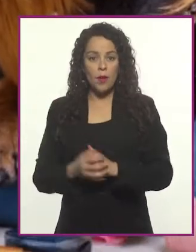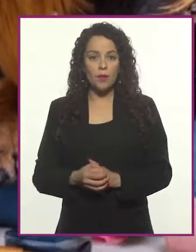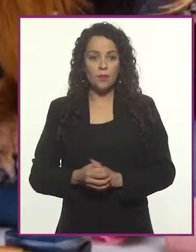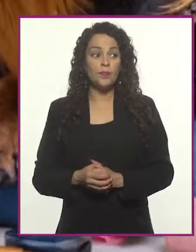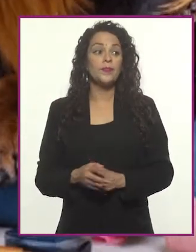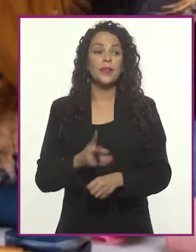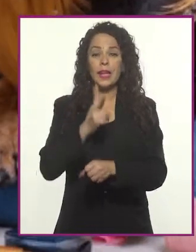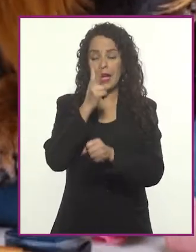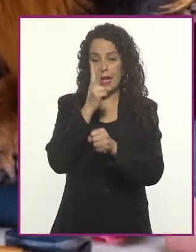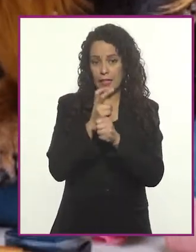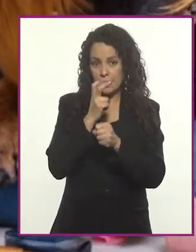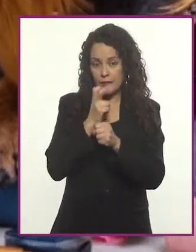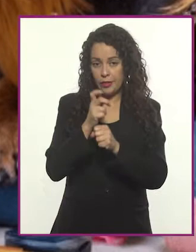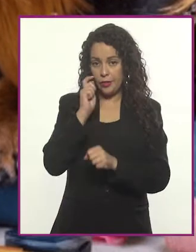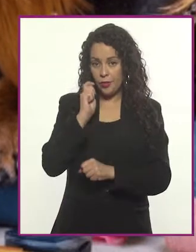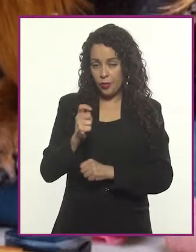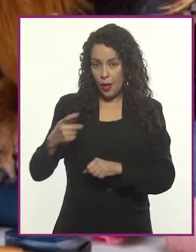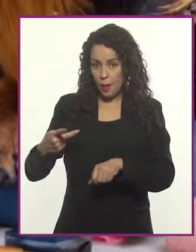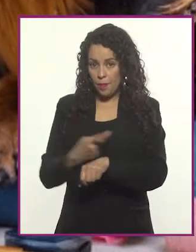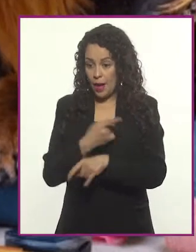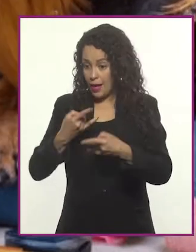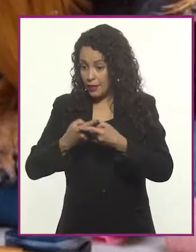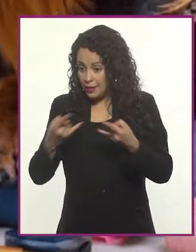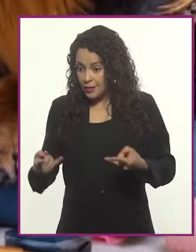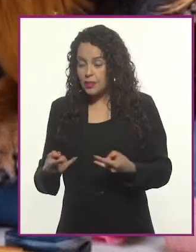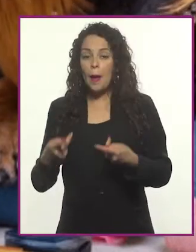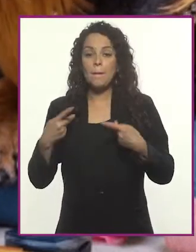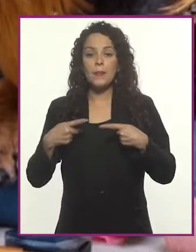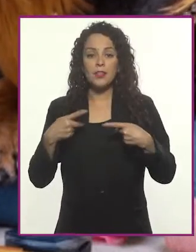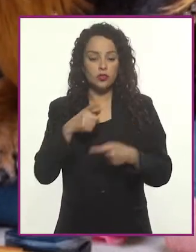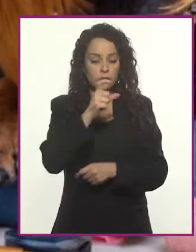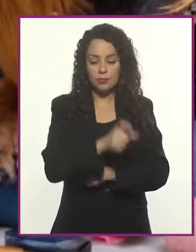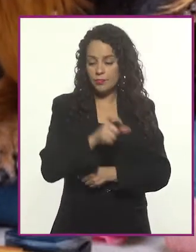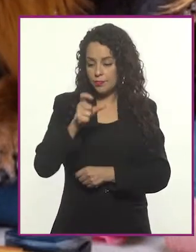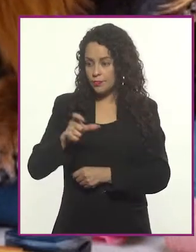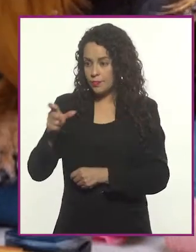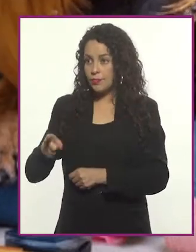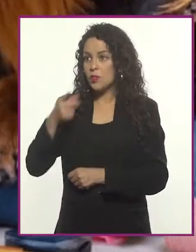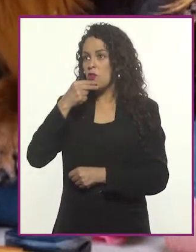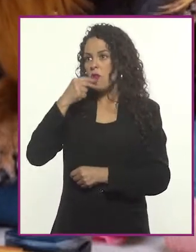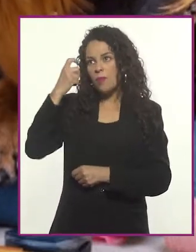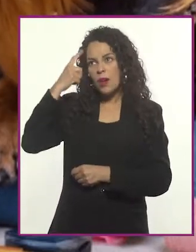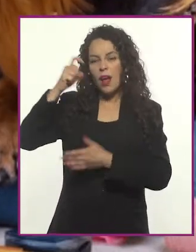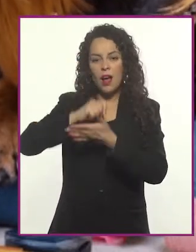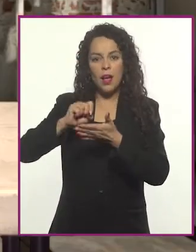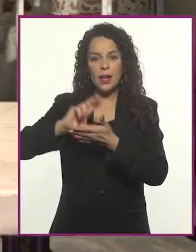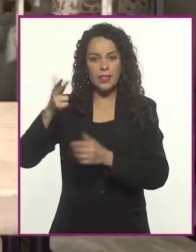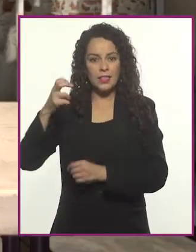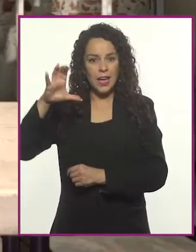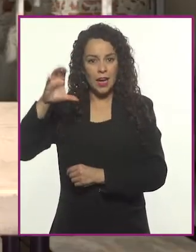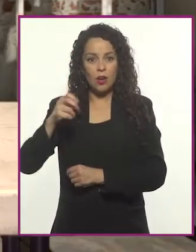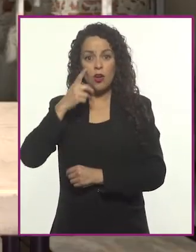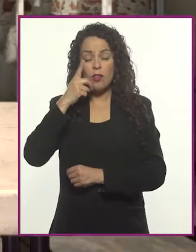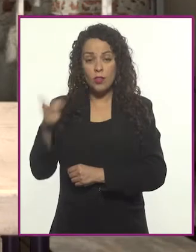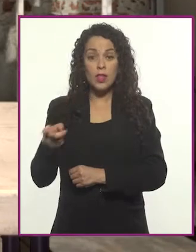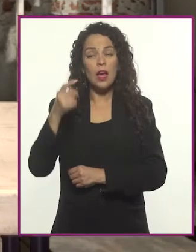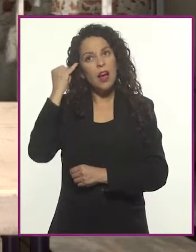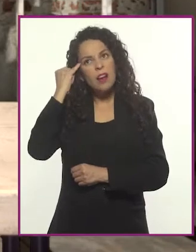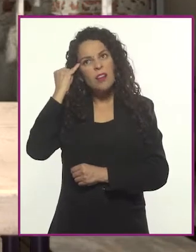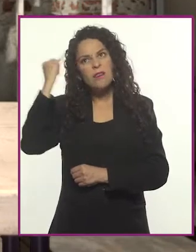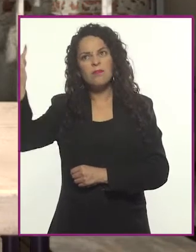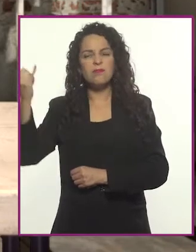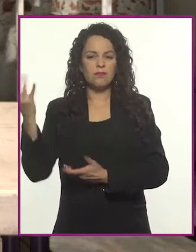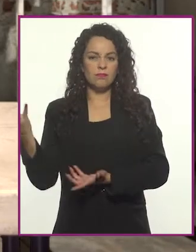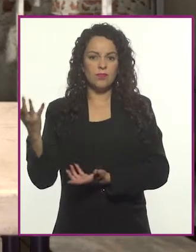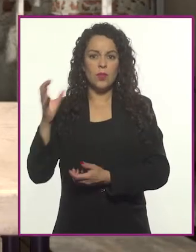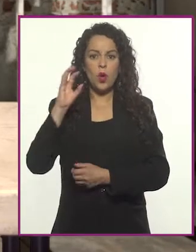El segundo elemento que encontramos en las historias son los personajes. Según el escritor checo Milan Kundera, un personaje es un ser imaginario o